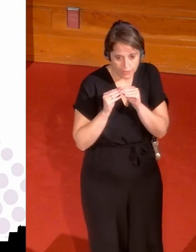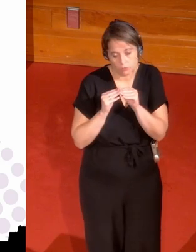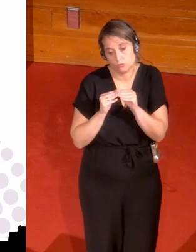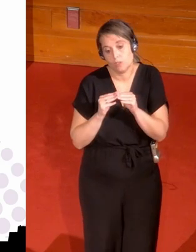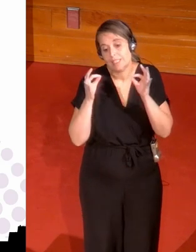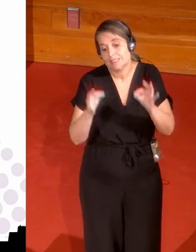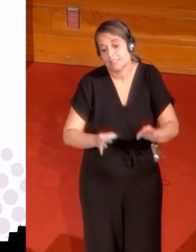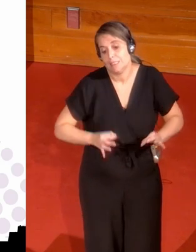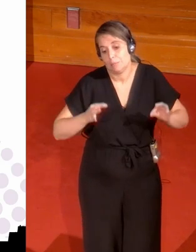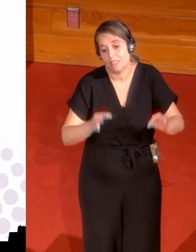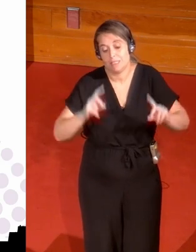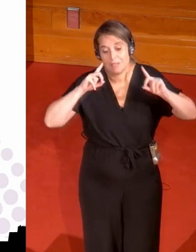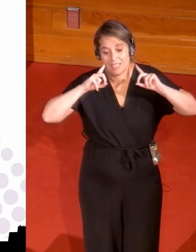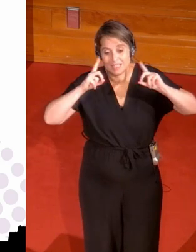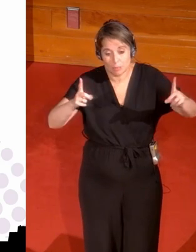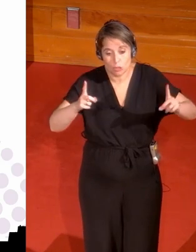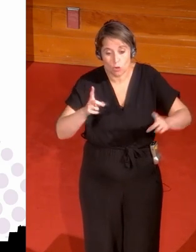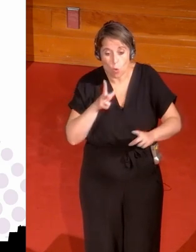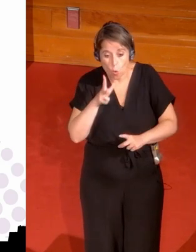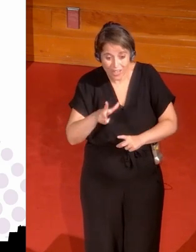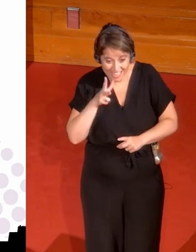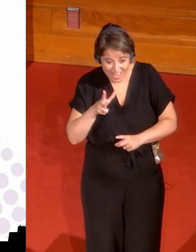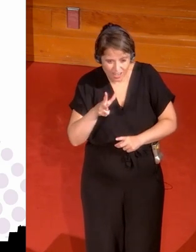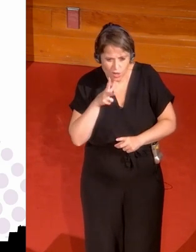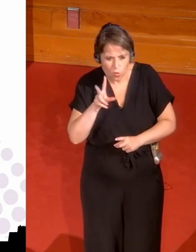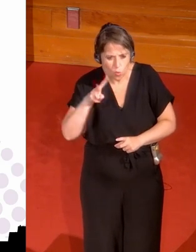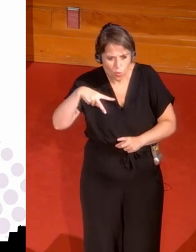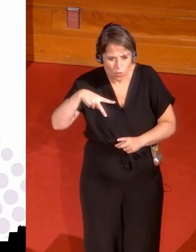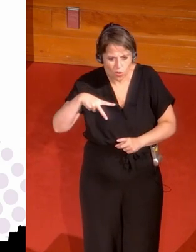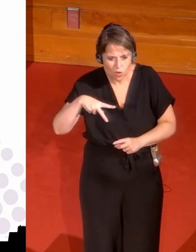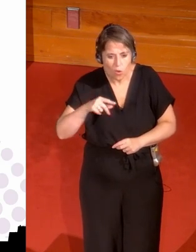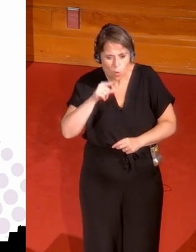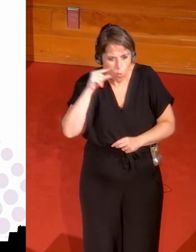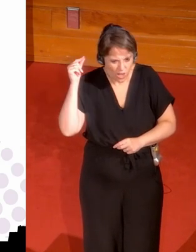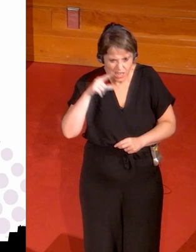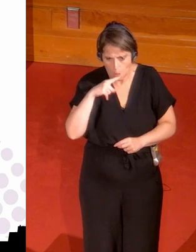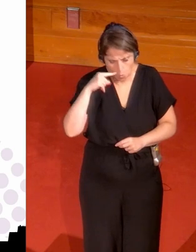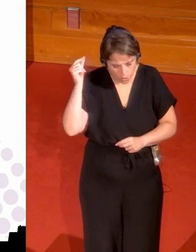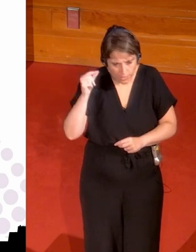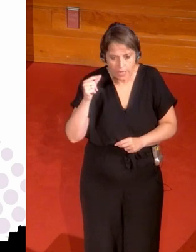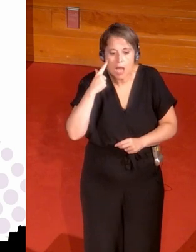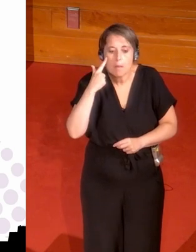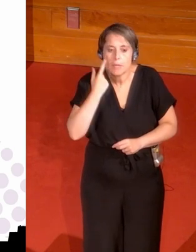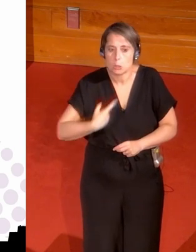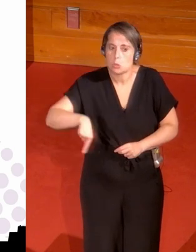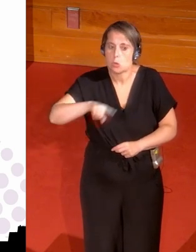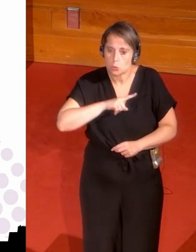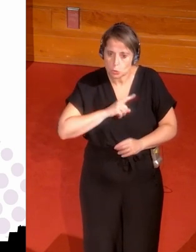excepción que hay que pelear de Hungría del gobierno de Víctor orban pero hubo consenso en en en ponernos del